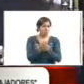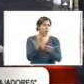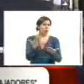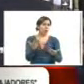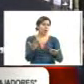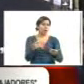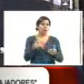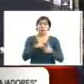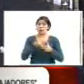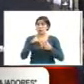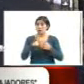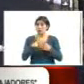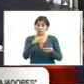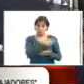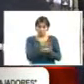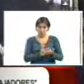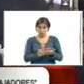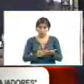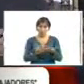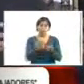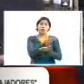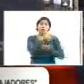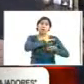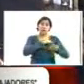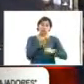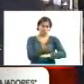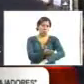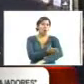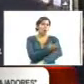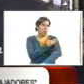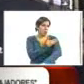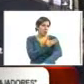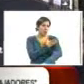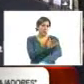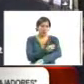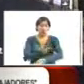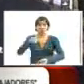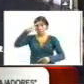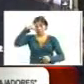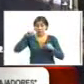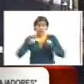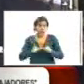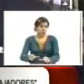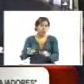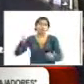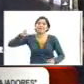Por una parte, mejoramos salario poco a poco, vamos a seguir mejorando, y para seguir mejorando necesitamos